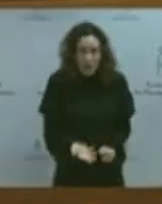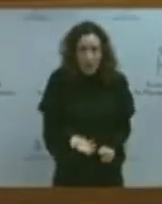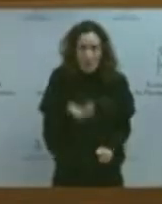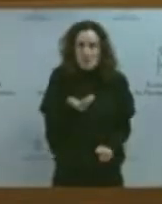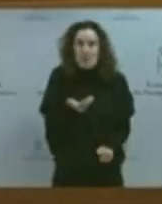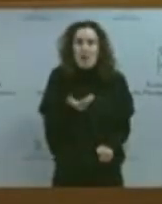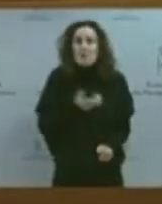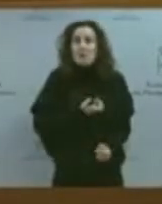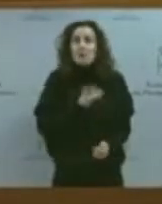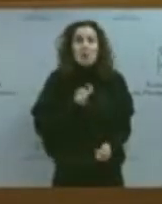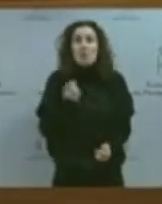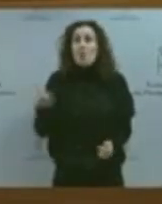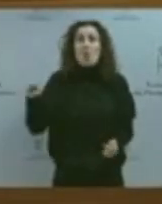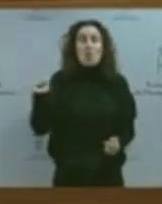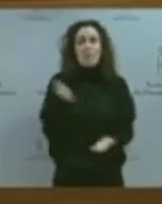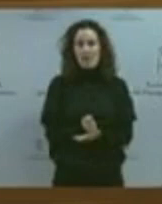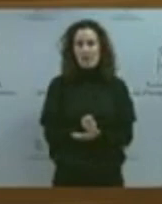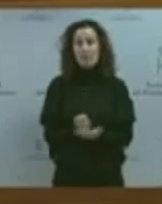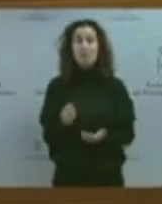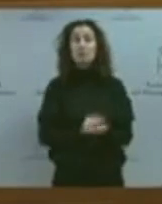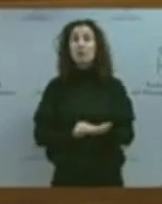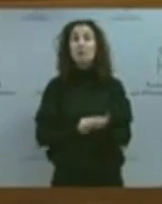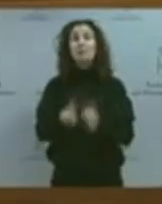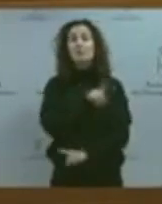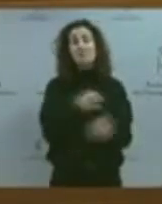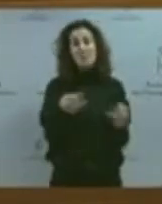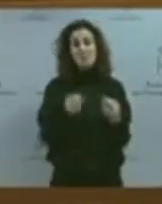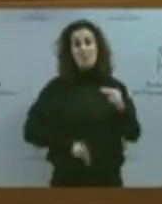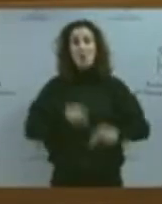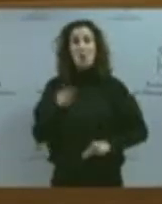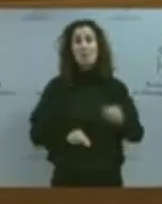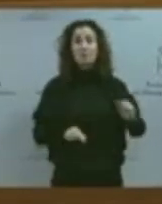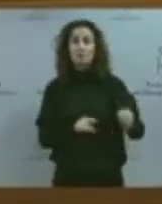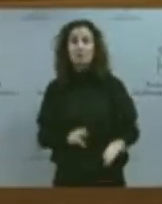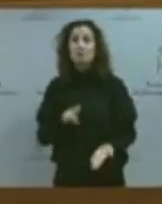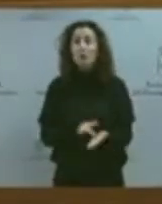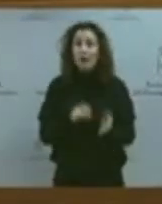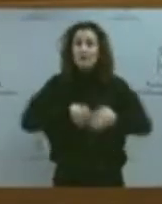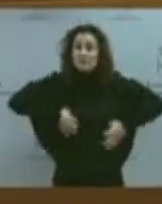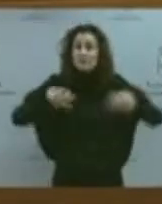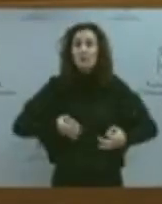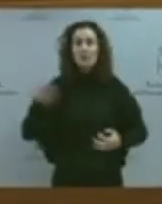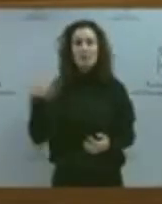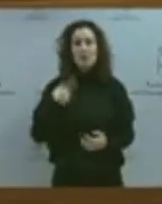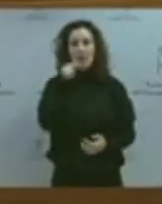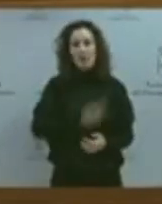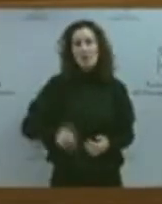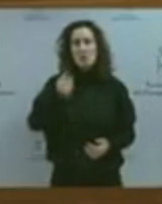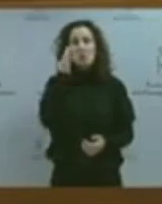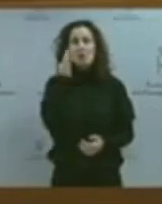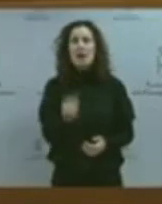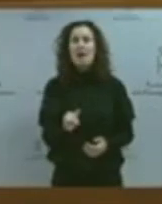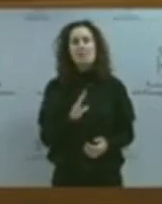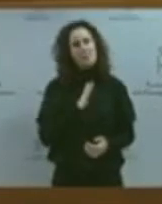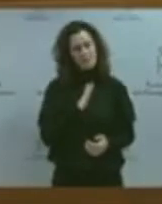porque además las obras que se están realizando no se están haciendo en condiciones de seguridad. Hay niños y niñas pequeñas en la zona. Por favor, la consejería tiene que tomar cartas en